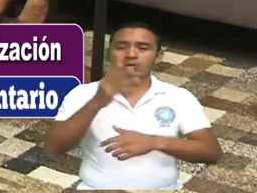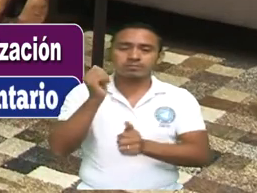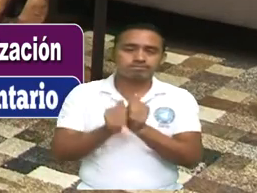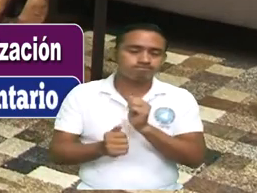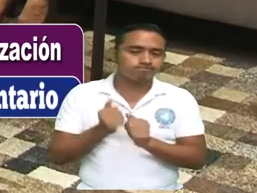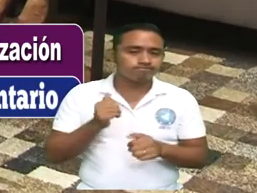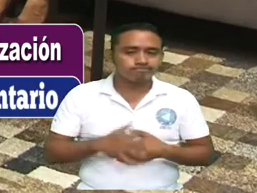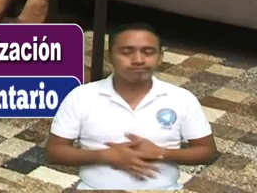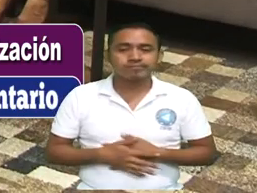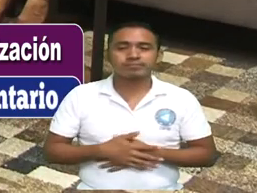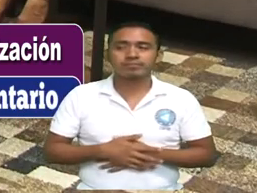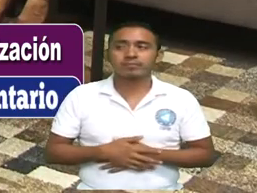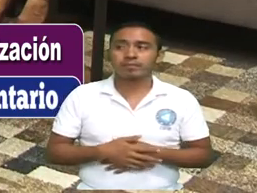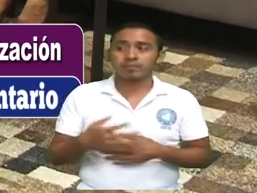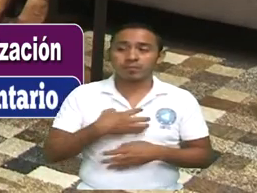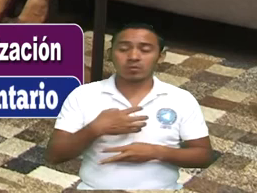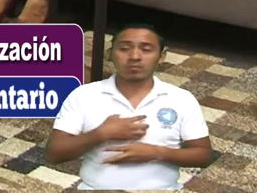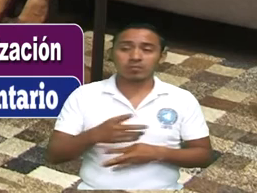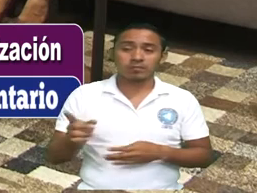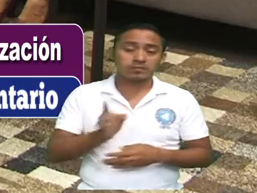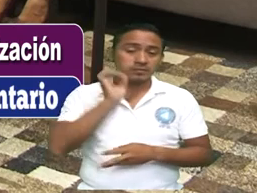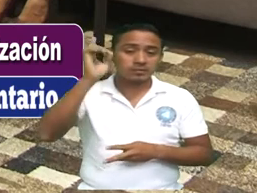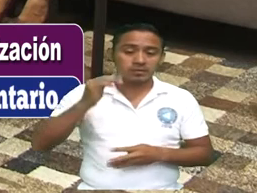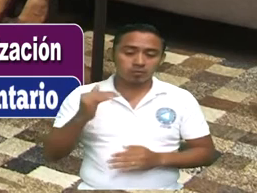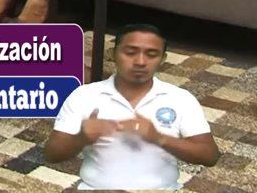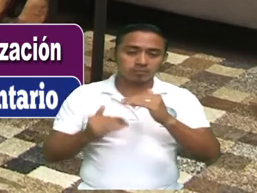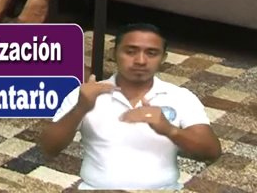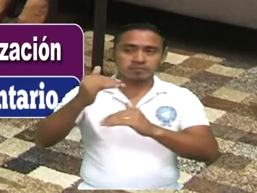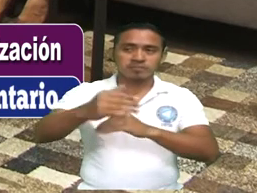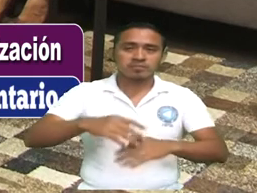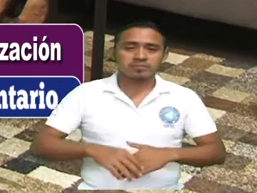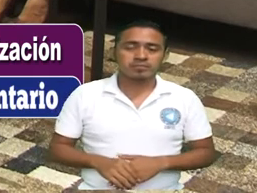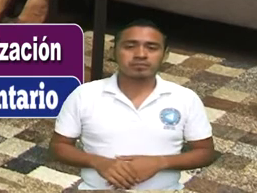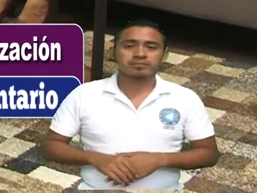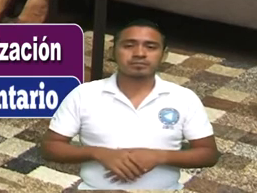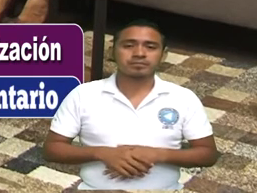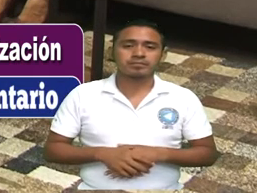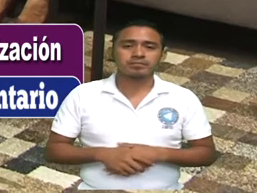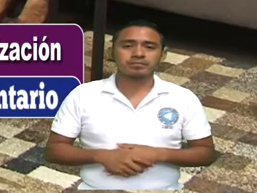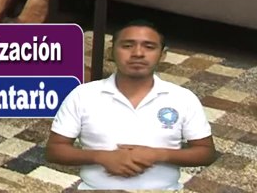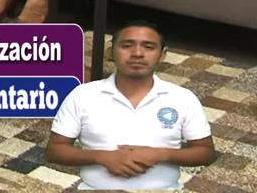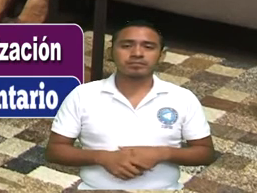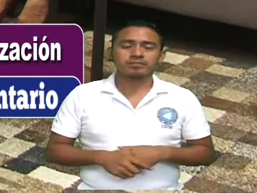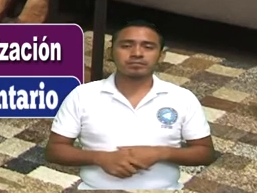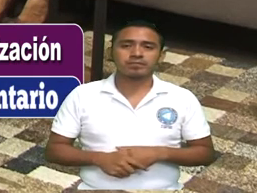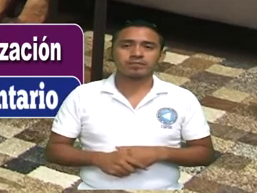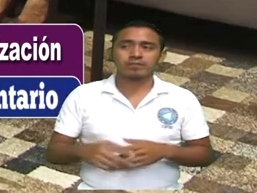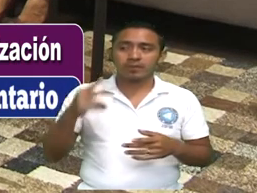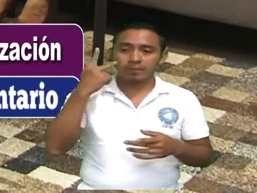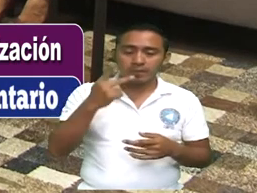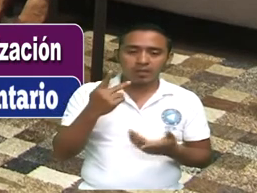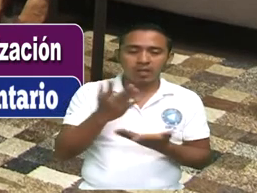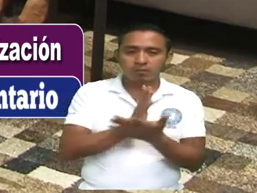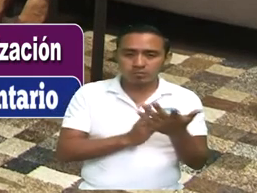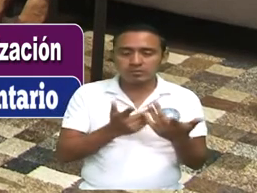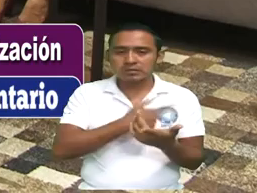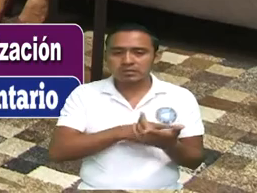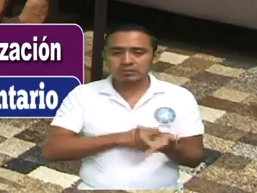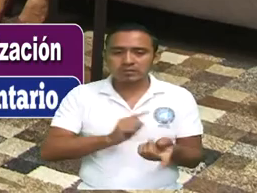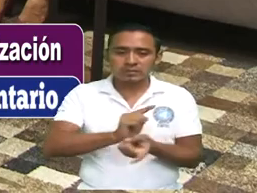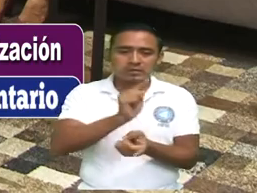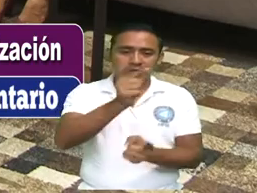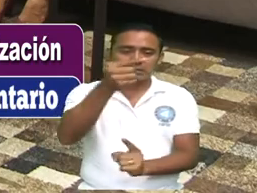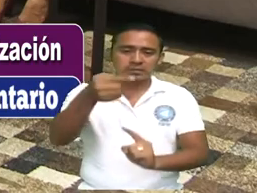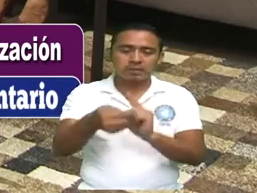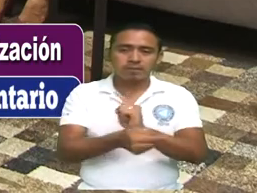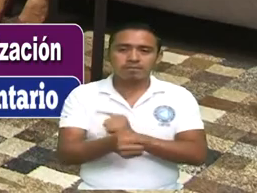problema, sí. Porque el avance que llevábamos, tuvimos que reconstruir centros